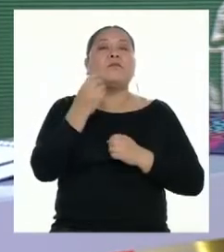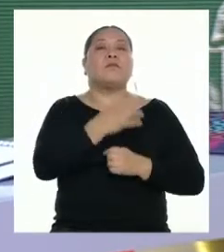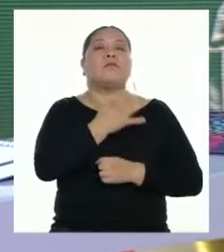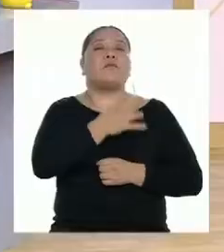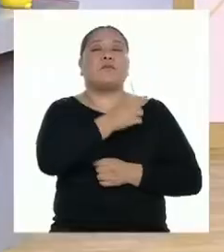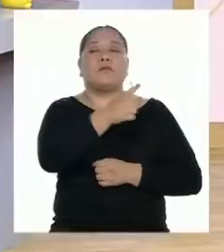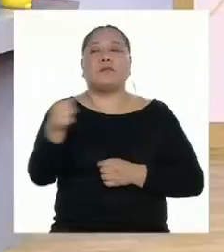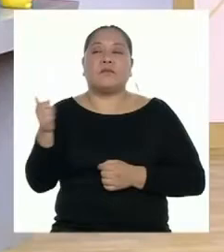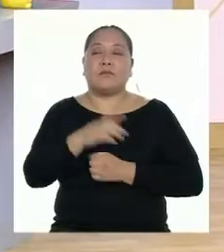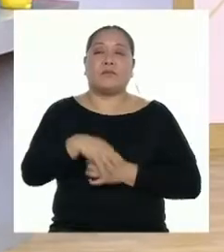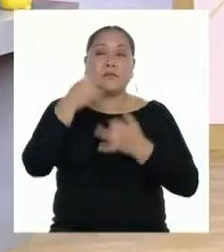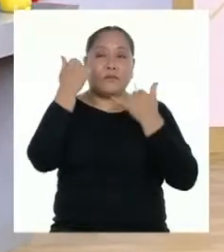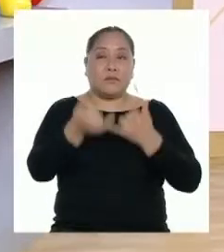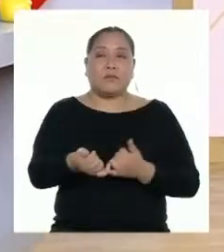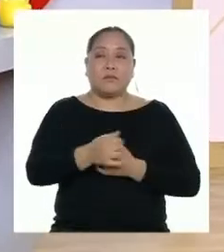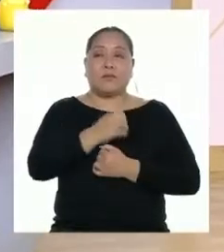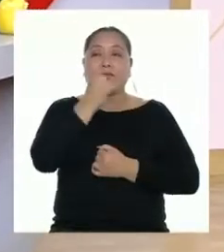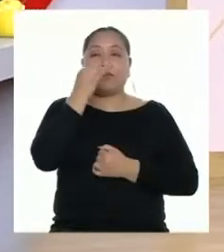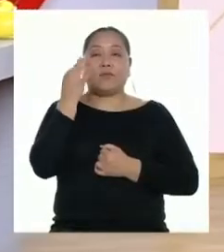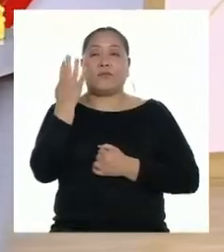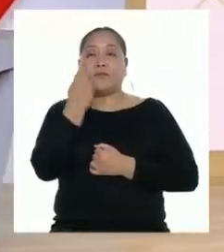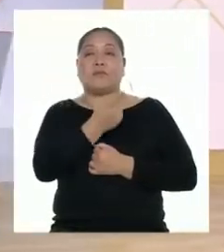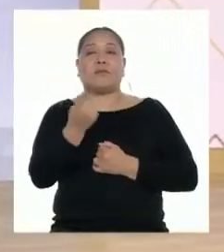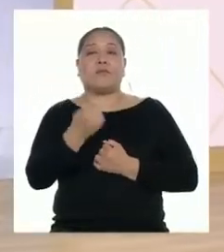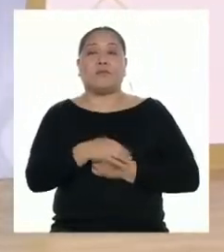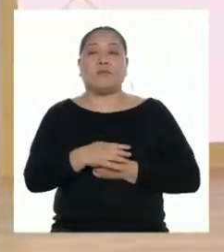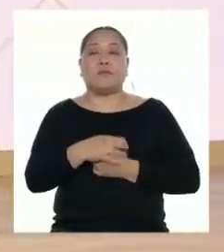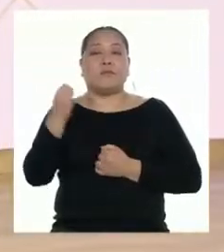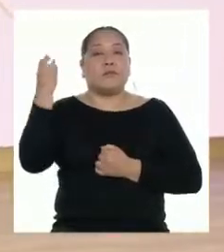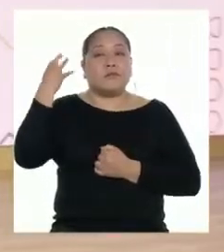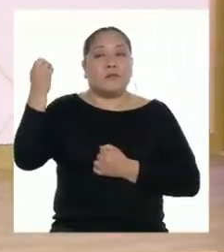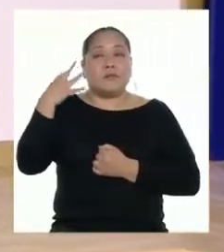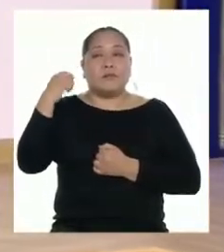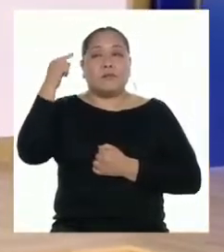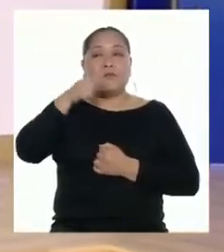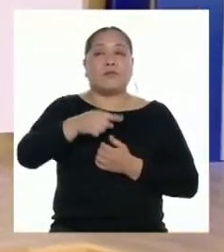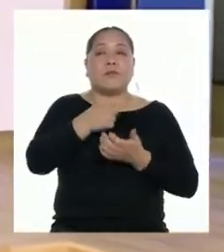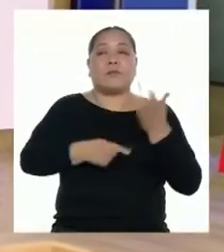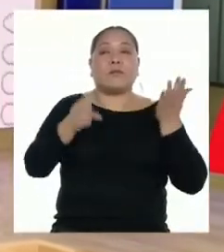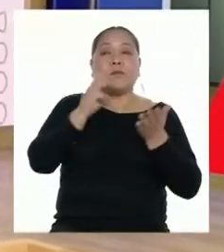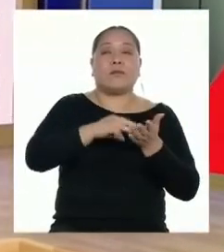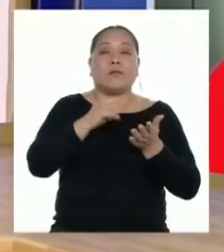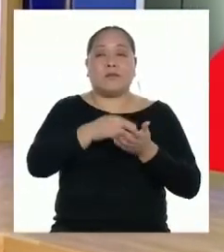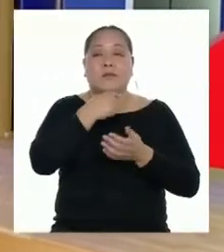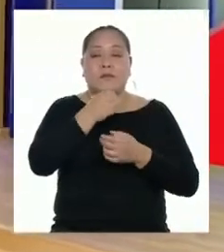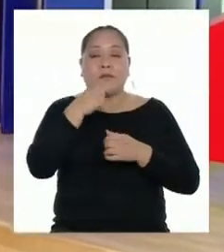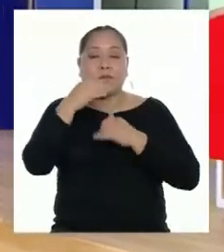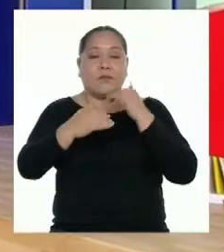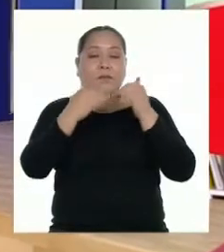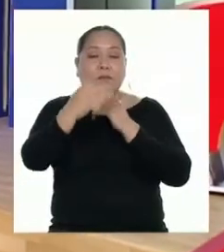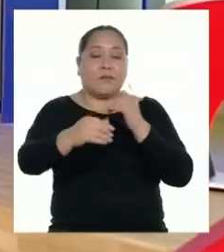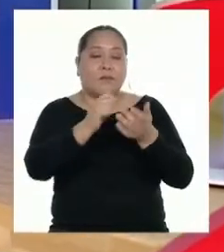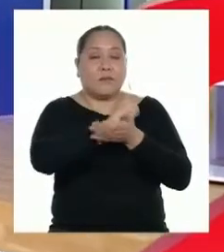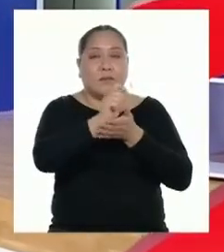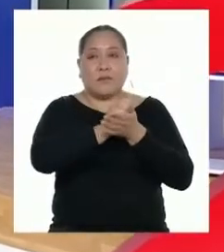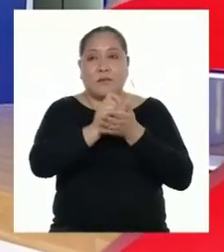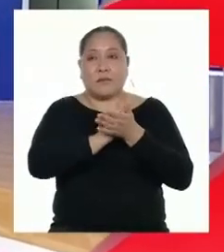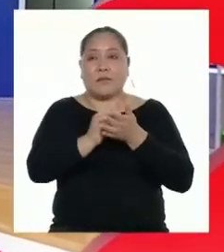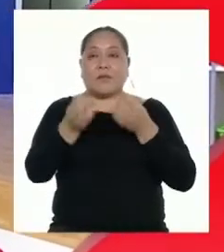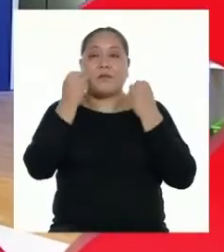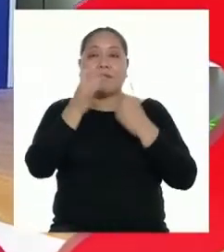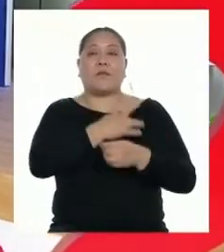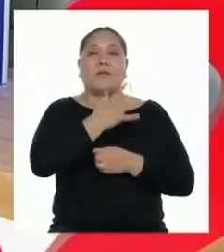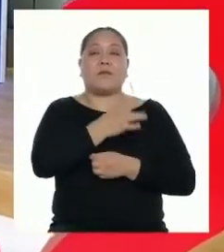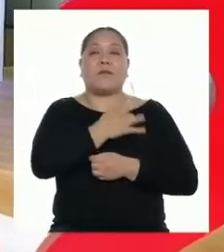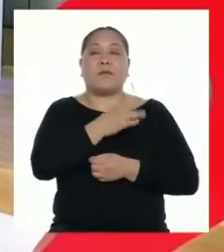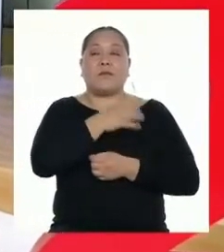esos retos. Hoy, algunas y algunos de ustedes nos contaron qué más les gusta de cada etapa del proceso de escritura y qué sienten